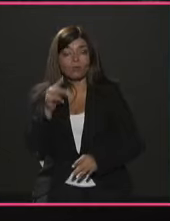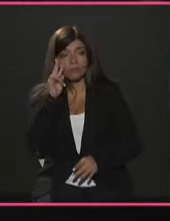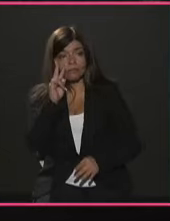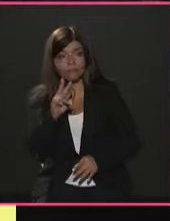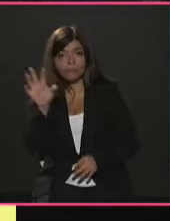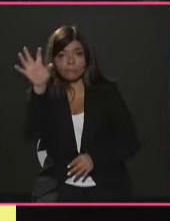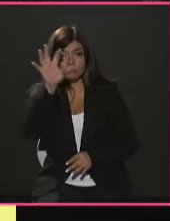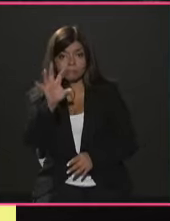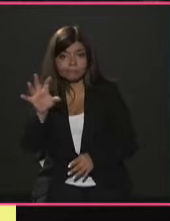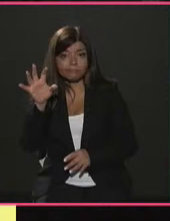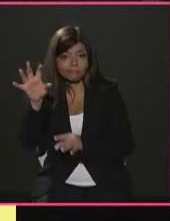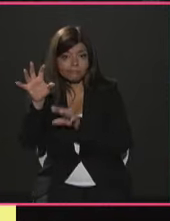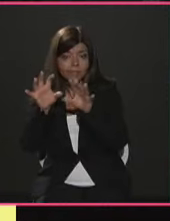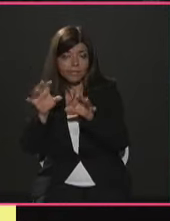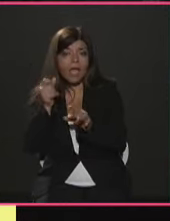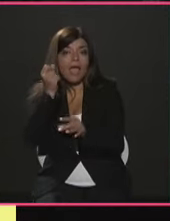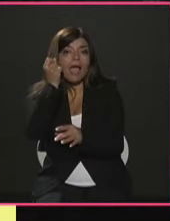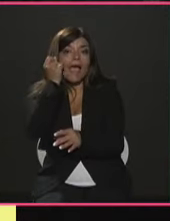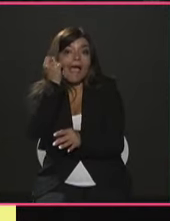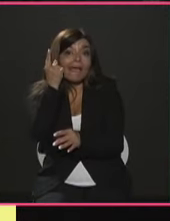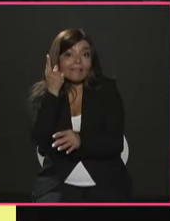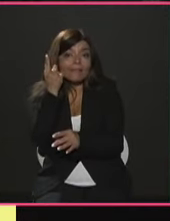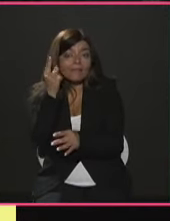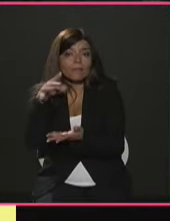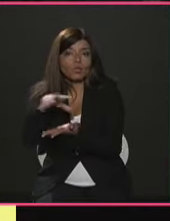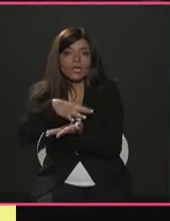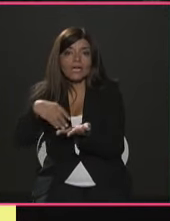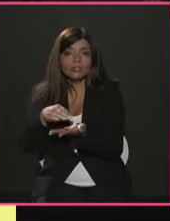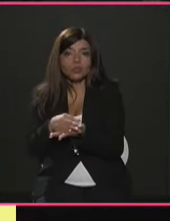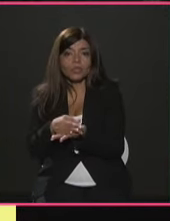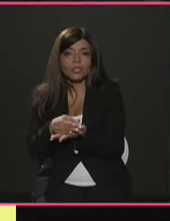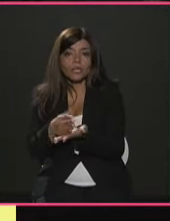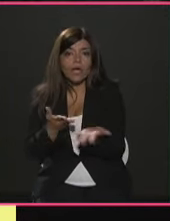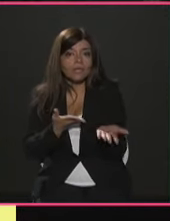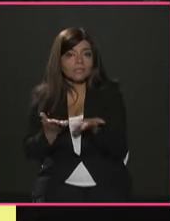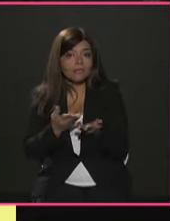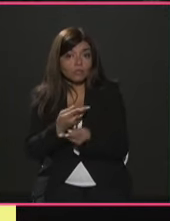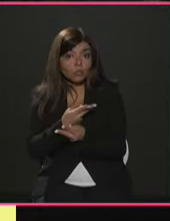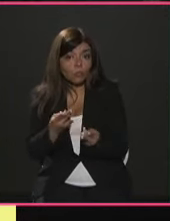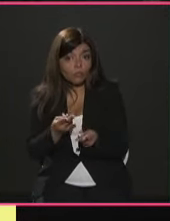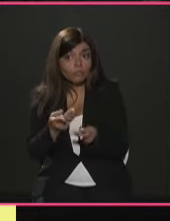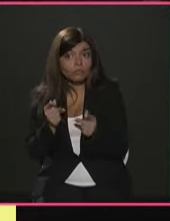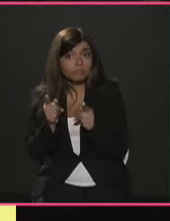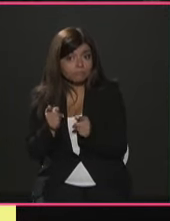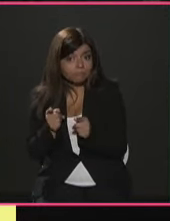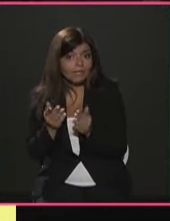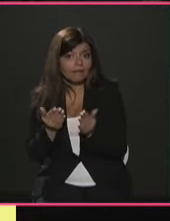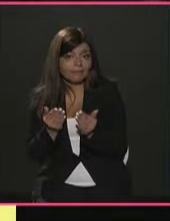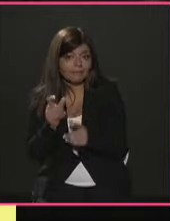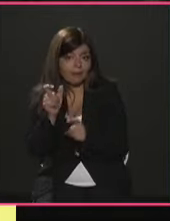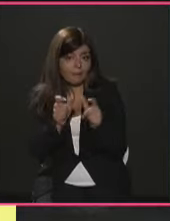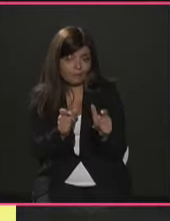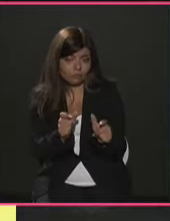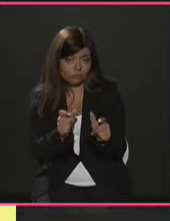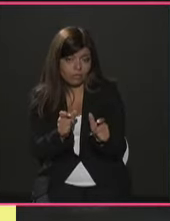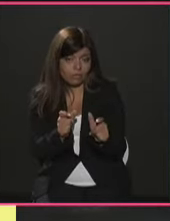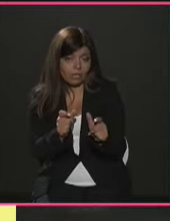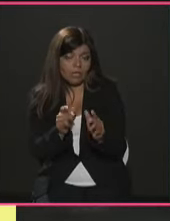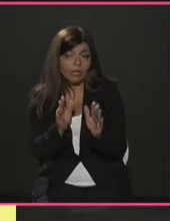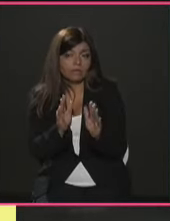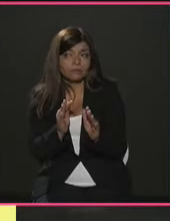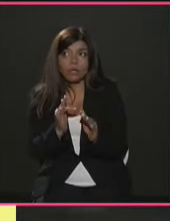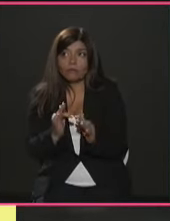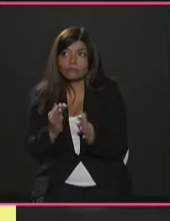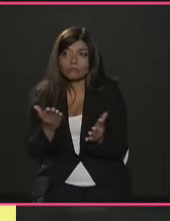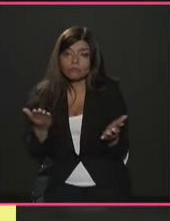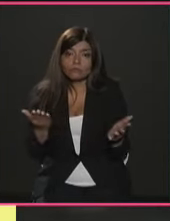de la no ciudad entendemos que la ciudad no está prestando no está haciendo el servicio público necesario para que esas personas estén preparadas para el